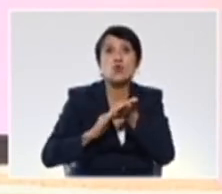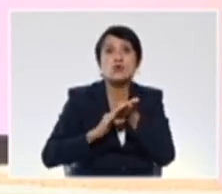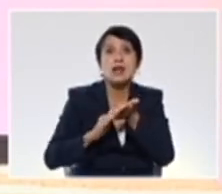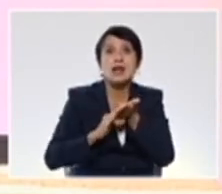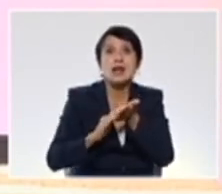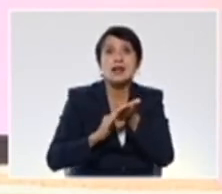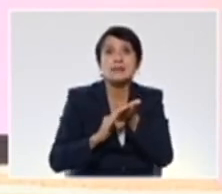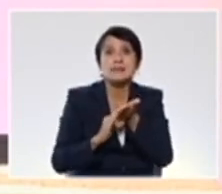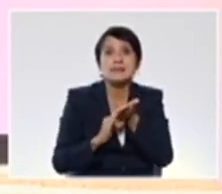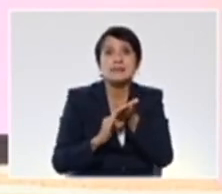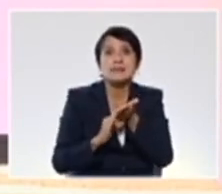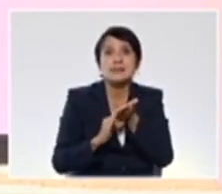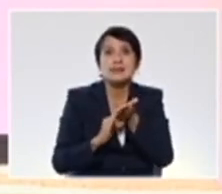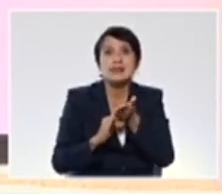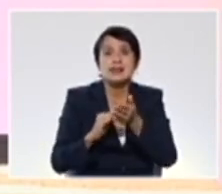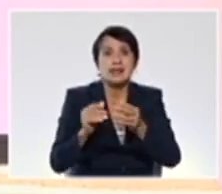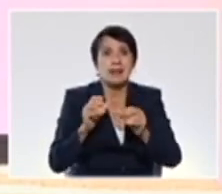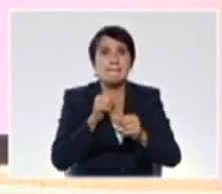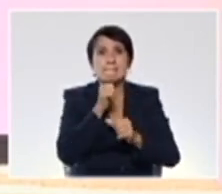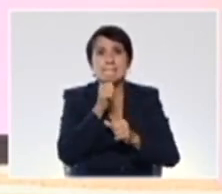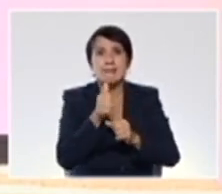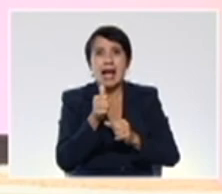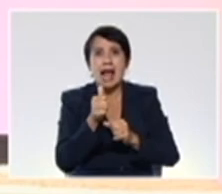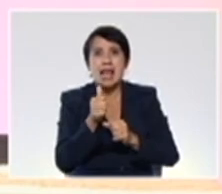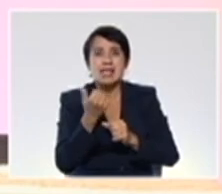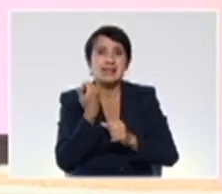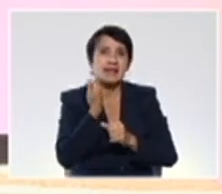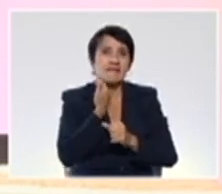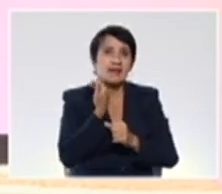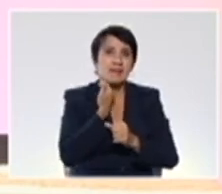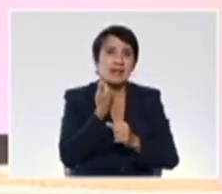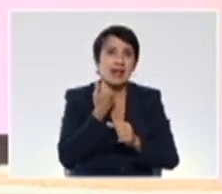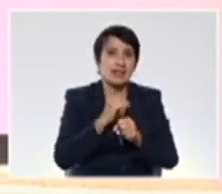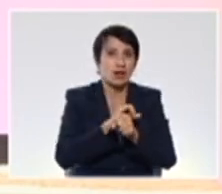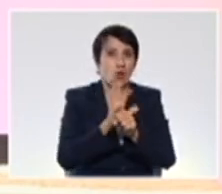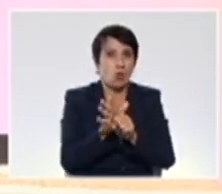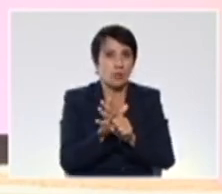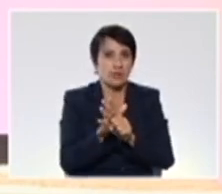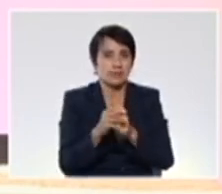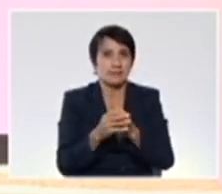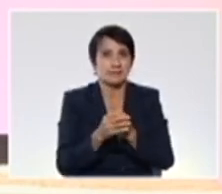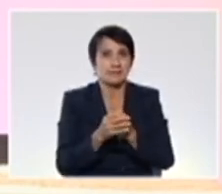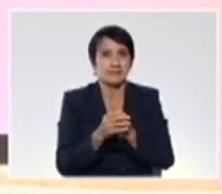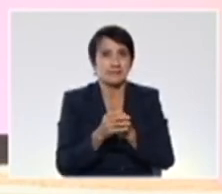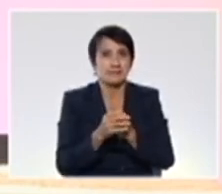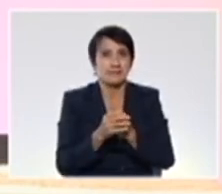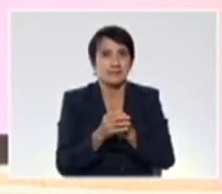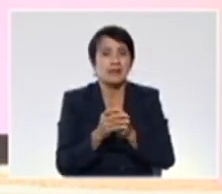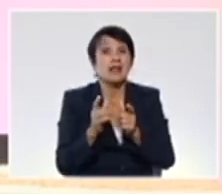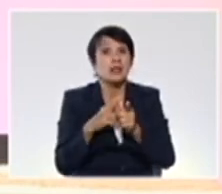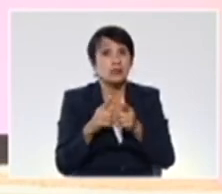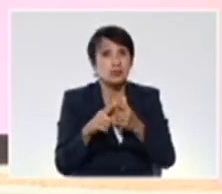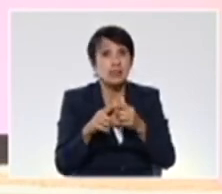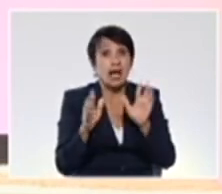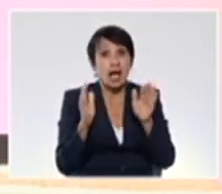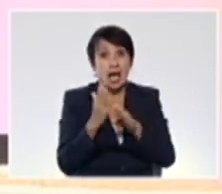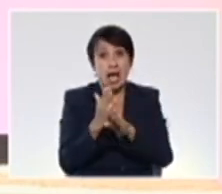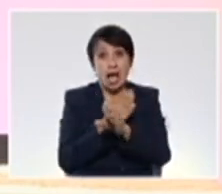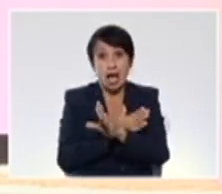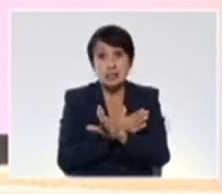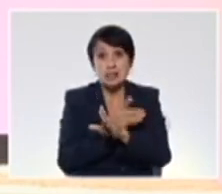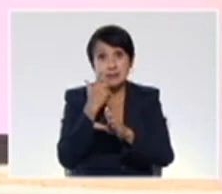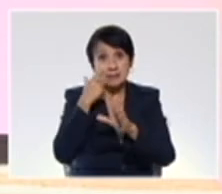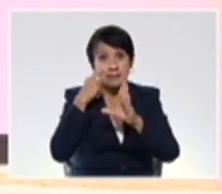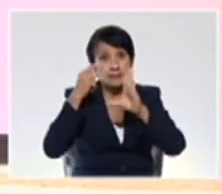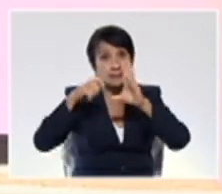caso que tengamos los síntomas de esta enfermedad. Así que antes de despedirme los invito a ver